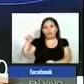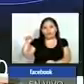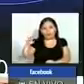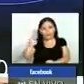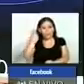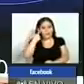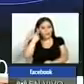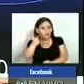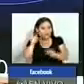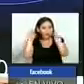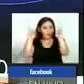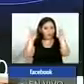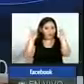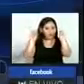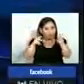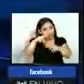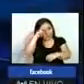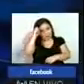sección Hechos del Agro